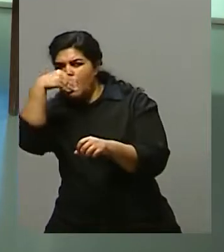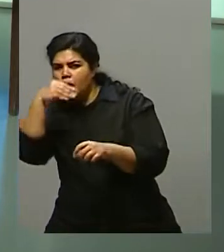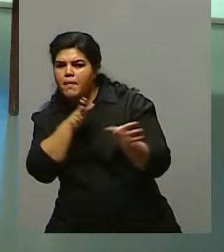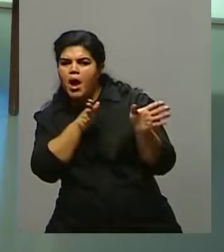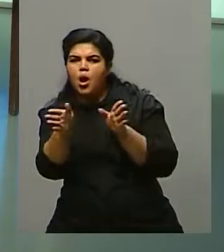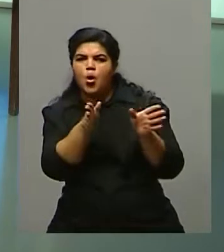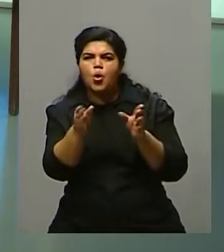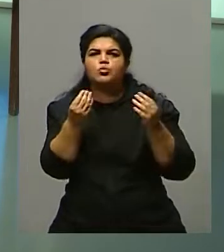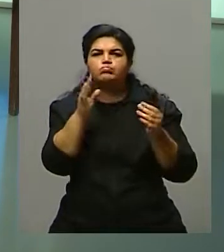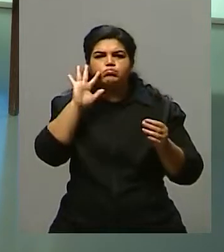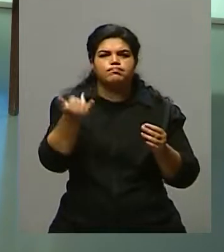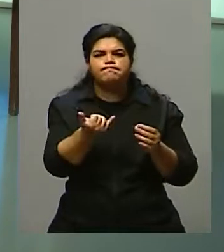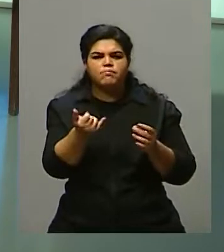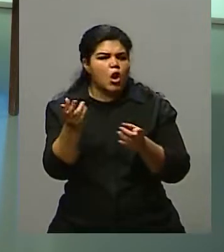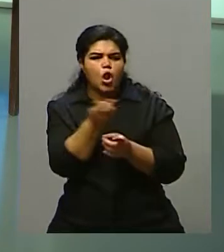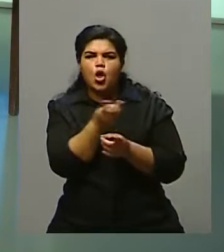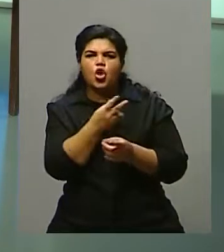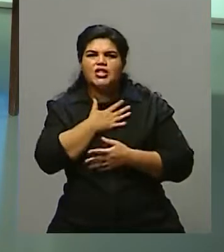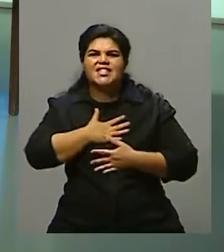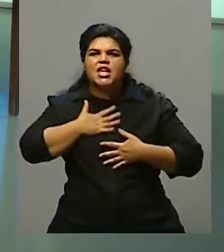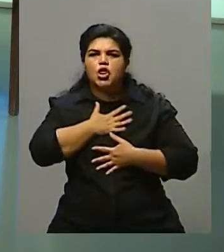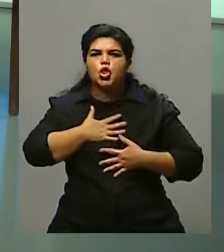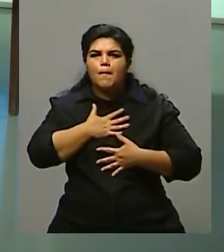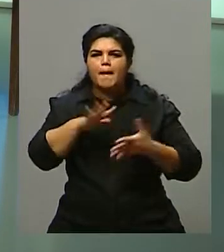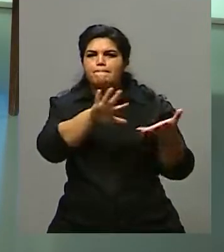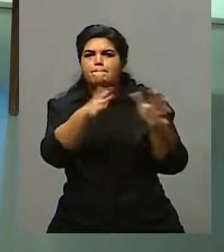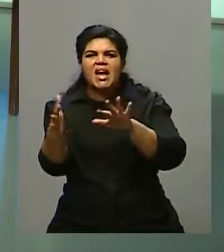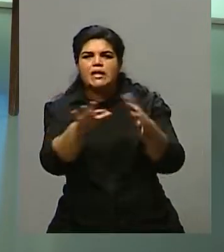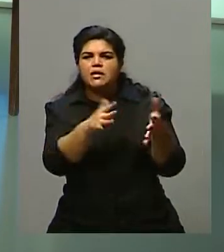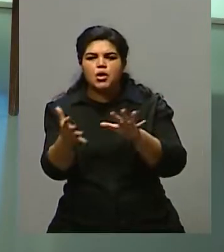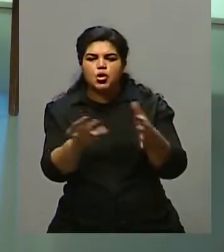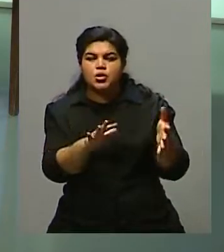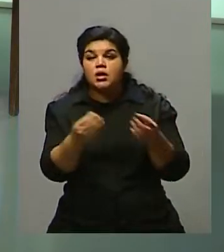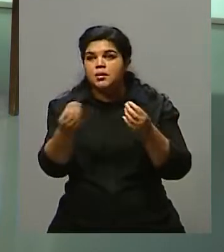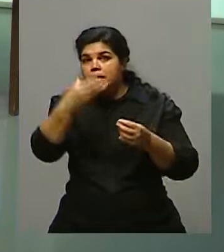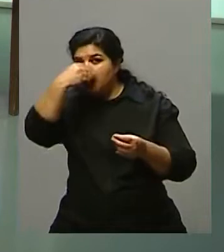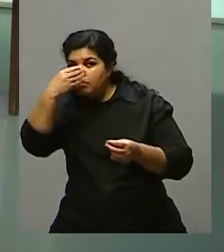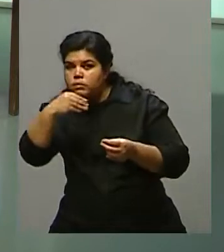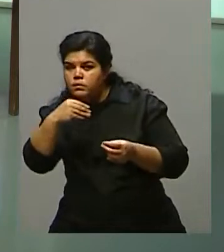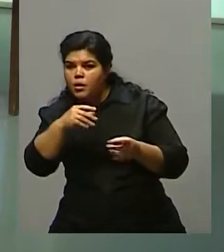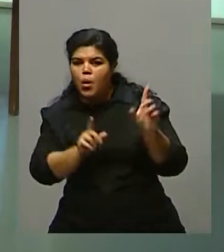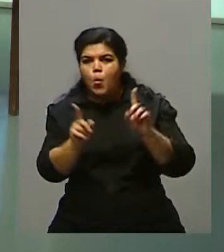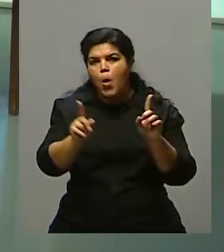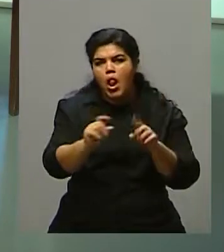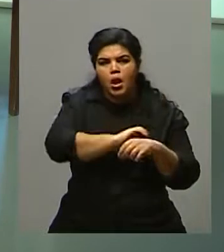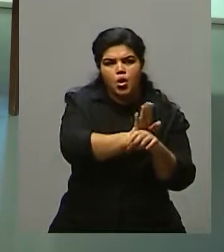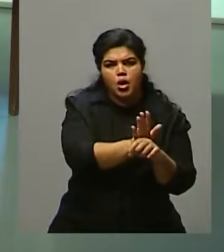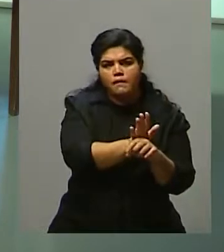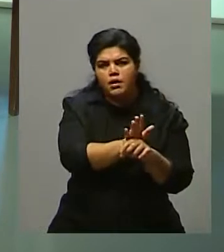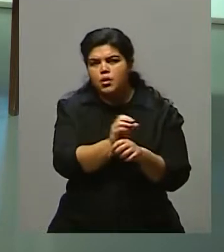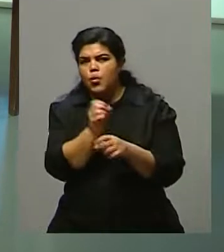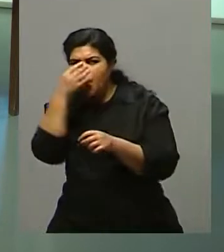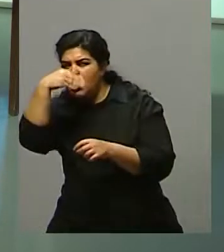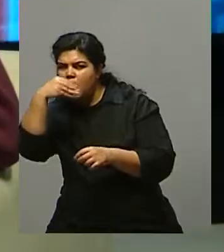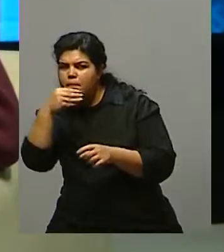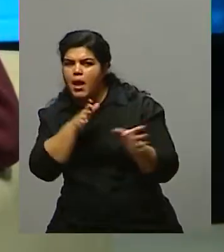coronavirus y al mismo tiempo los síntomas son idénticos? Porque nos pasa que nos resfriamos y decimos, ¿tendremos coronavirus? ¿No? Sí, es muy